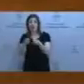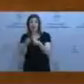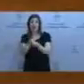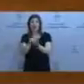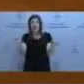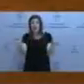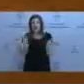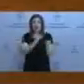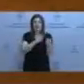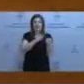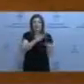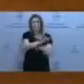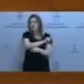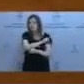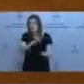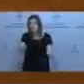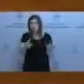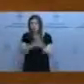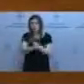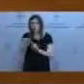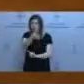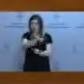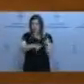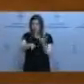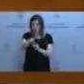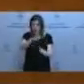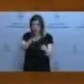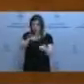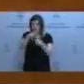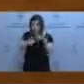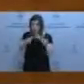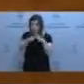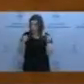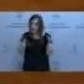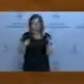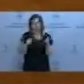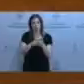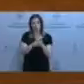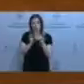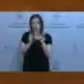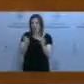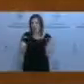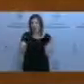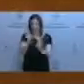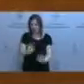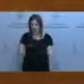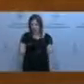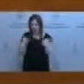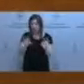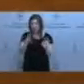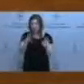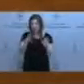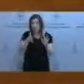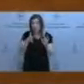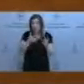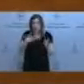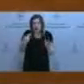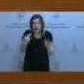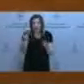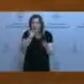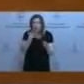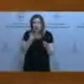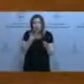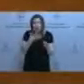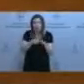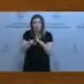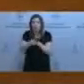sector. No ha resuelto ninguno de los problemas que tienen las familias asturianas porque no pueden elegir libremente al centro al que quieren llevar a sus hijos. No pueden porque usted